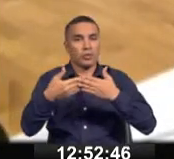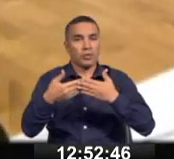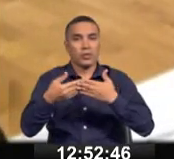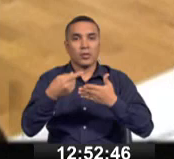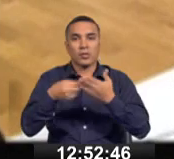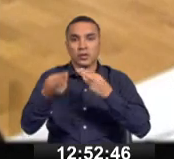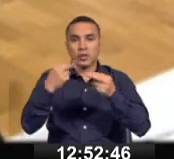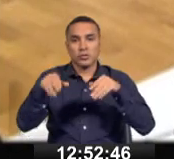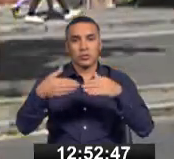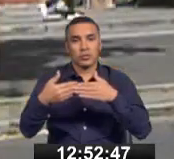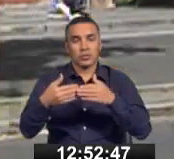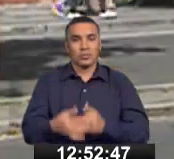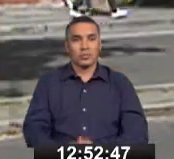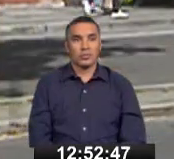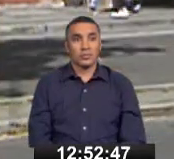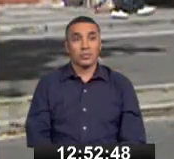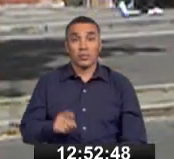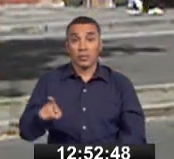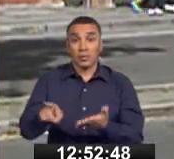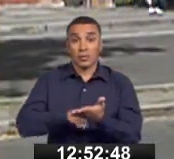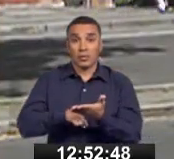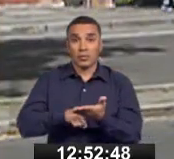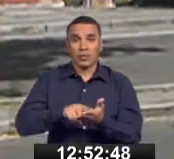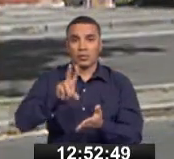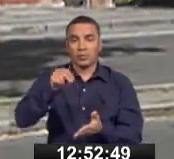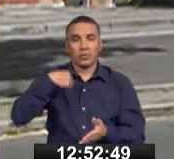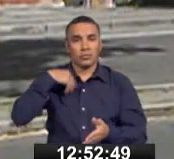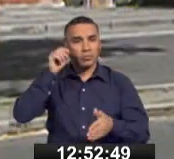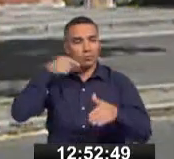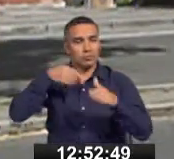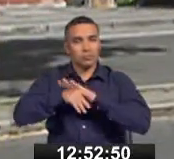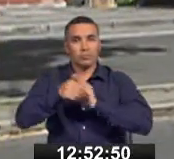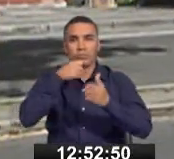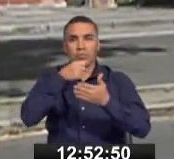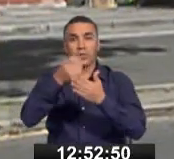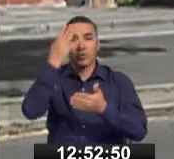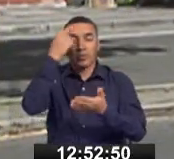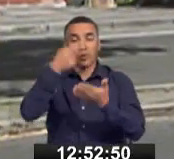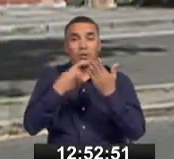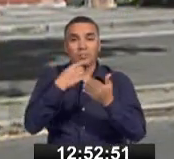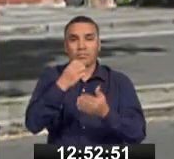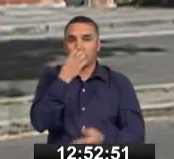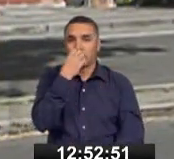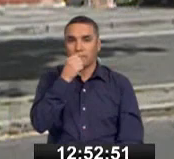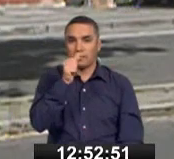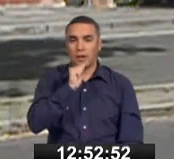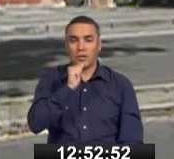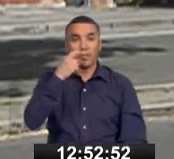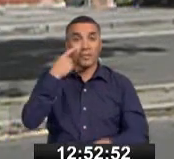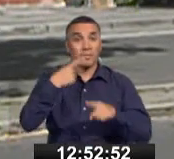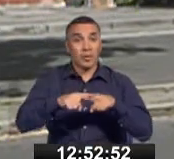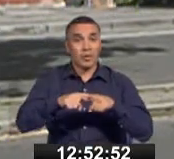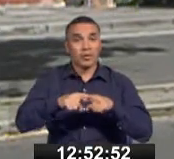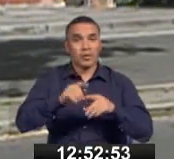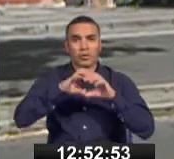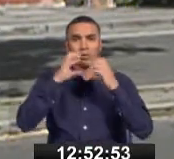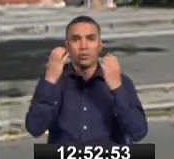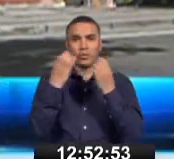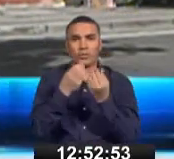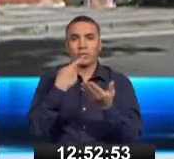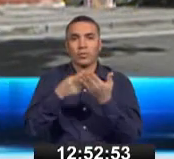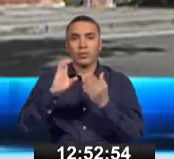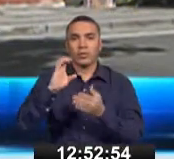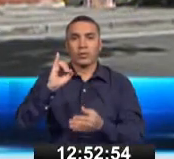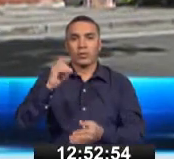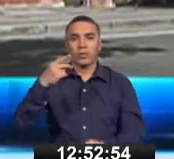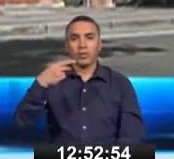las negociaciones. A las reuniones no tuvo acceso la prensa por cuanto eran reservadas. Sin embargo, los comisionados de la CIDH